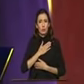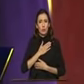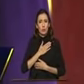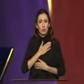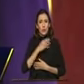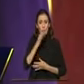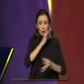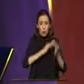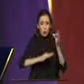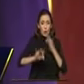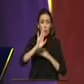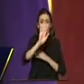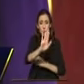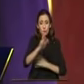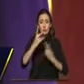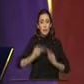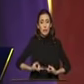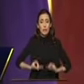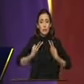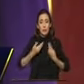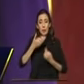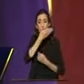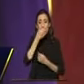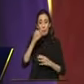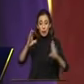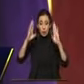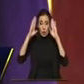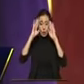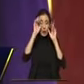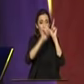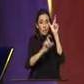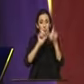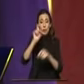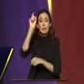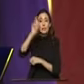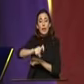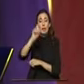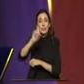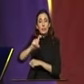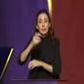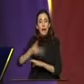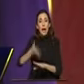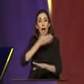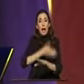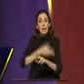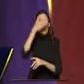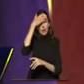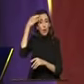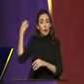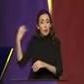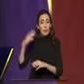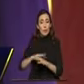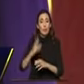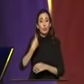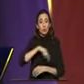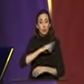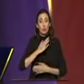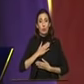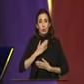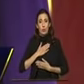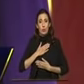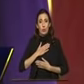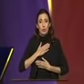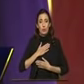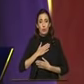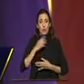estamos devolviendo la dignidad al atender a esa gente como se merece. A los olvidados, de entre los olvidados. Somos nosotros los